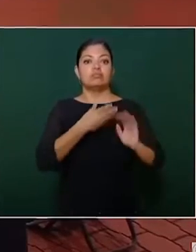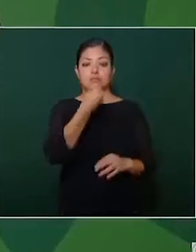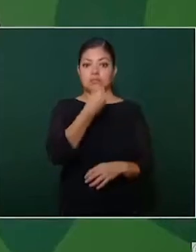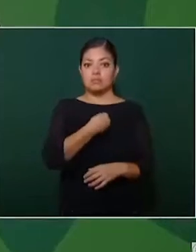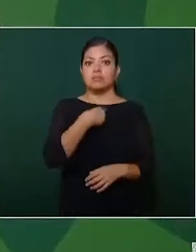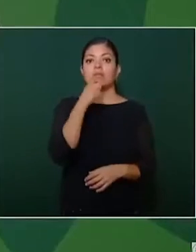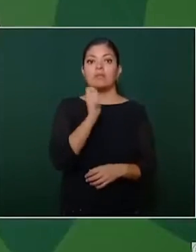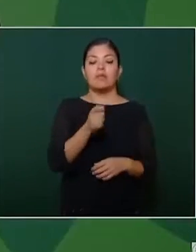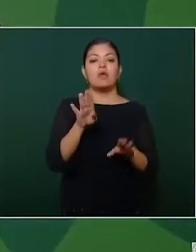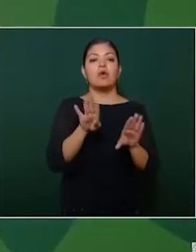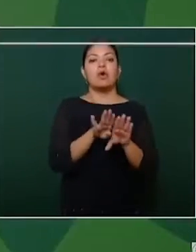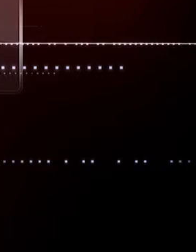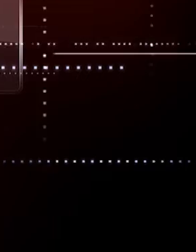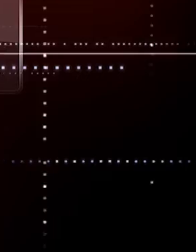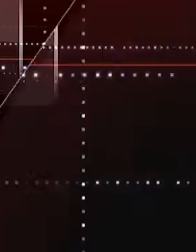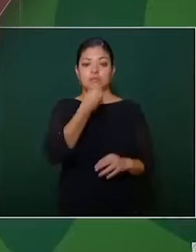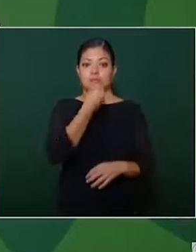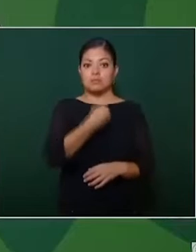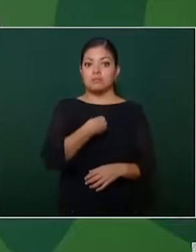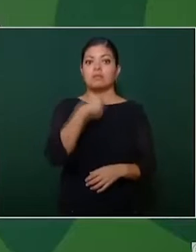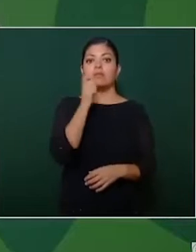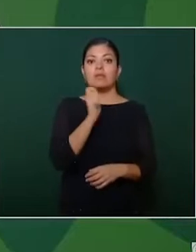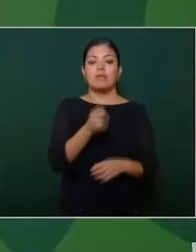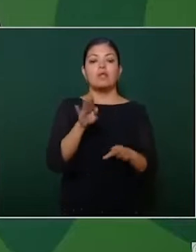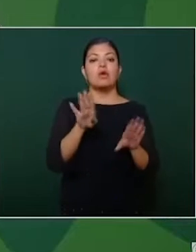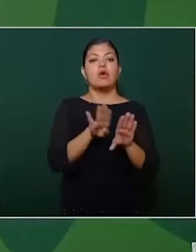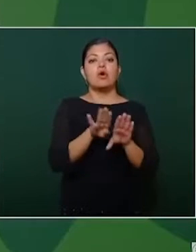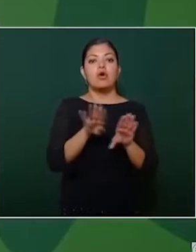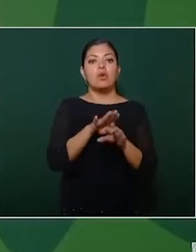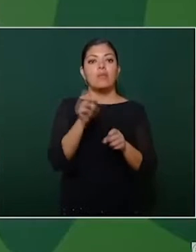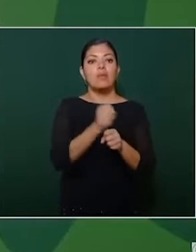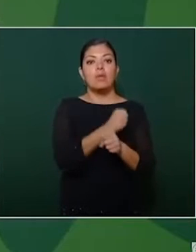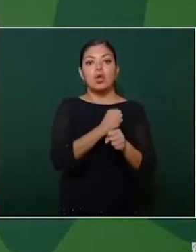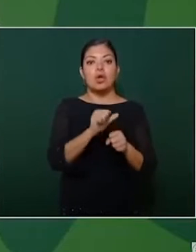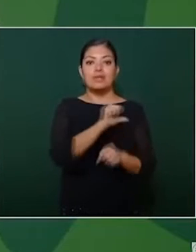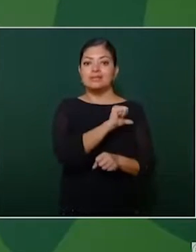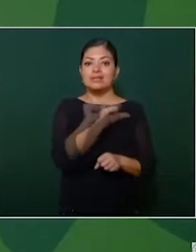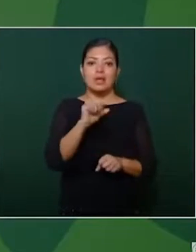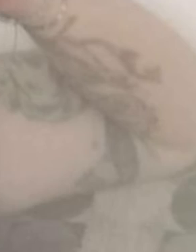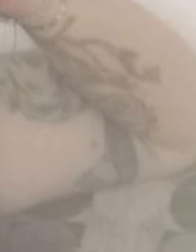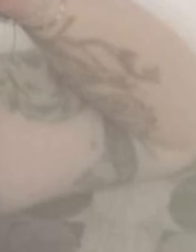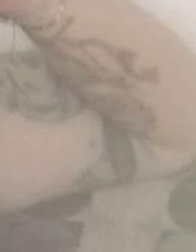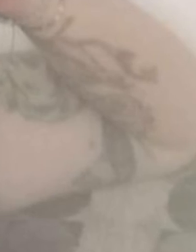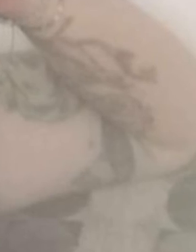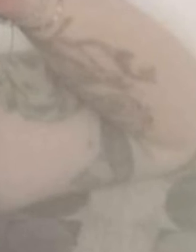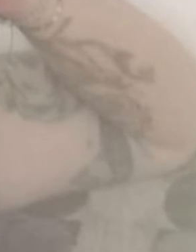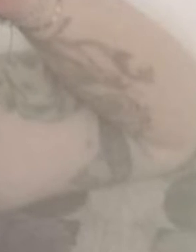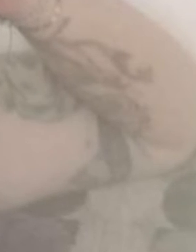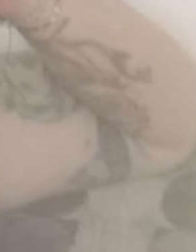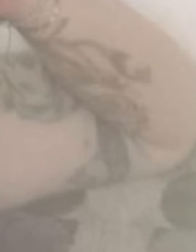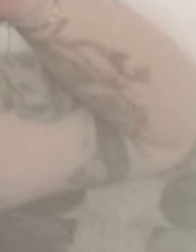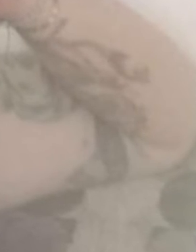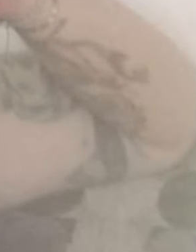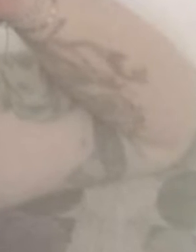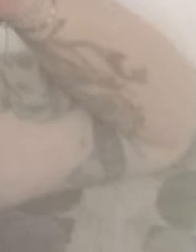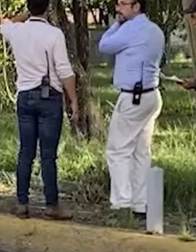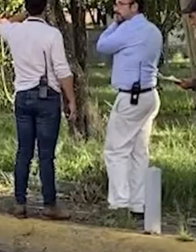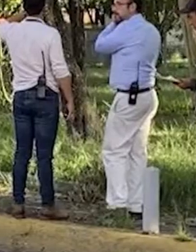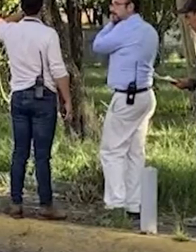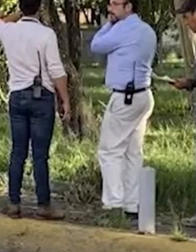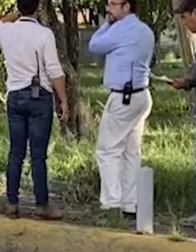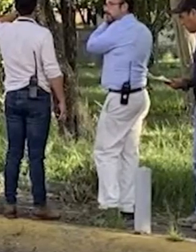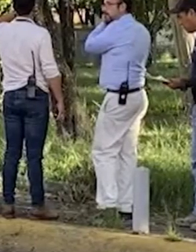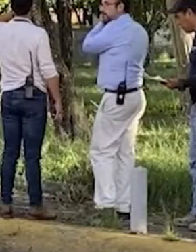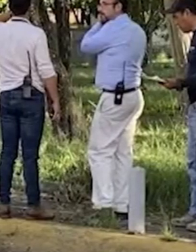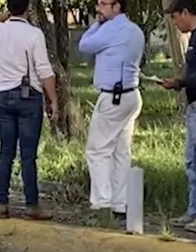es la violencia contra las mujeres. El gobierno de Jalisco informó al presidente de México sobre el terrible caso de Luz Raquel Padilla. De